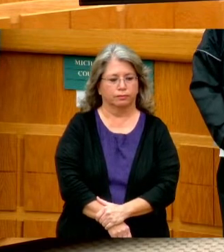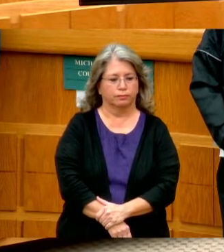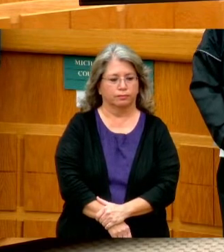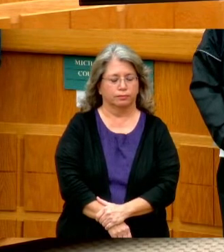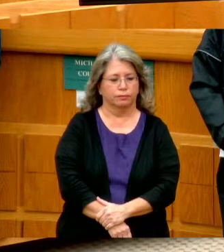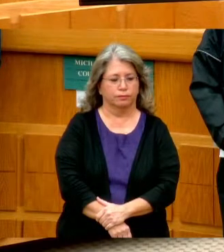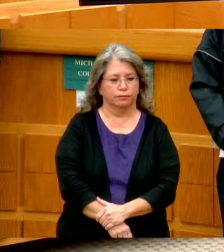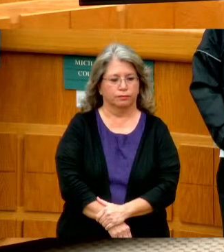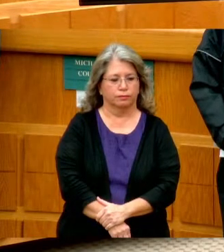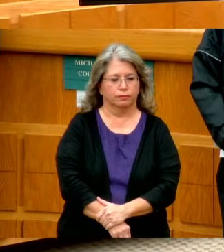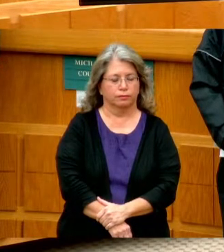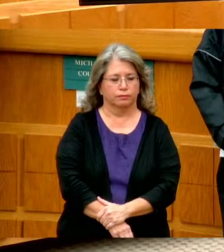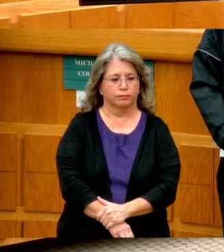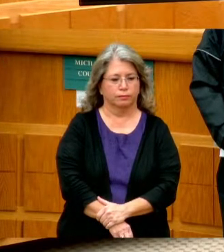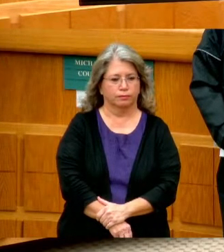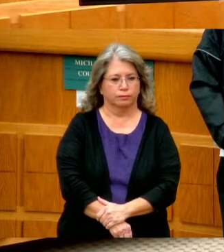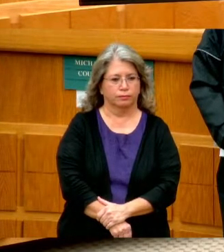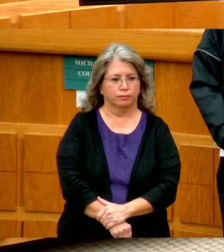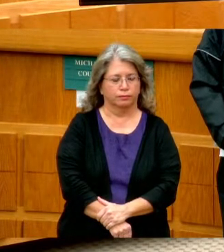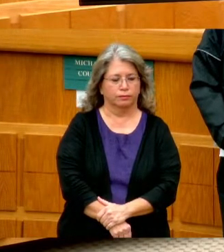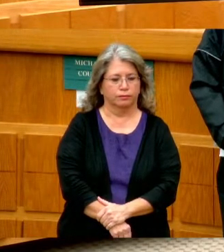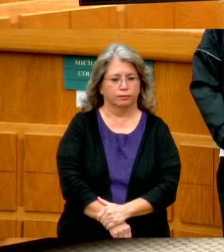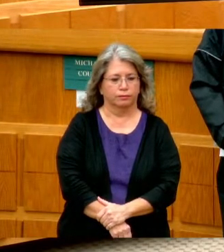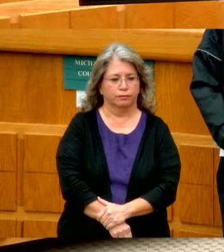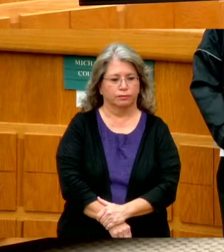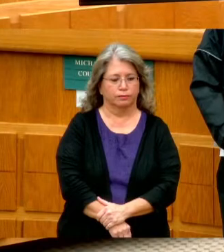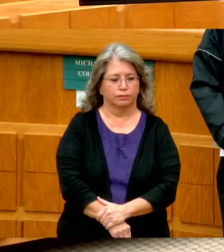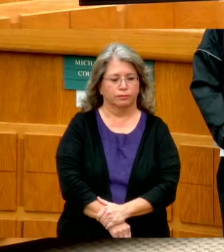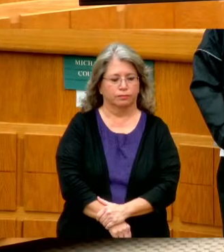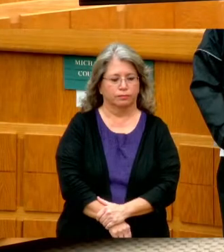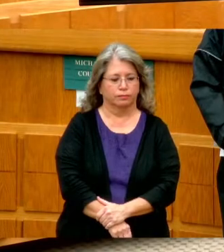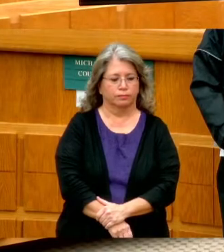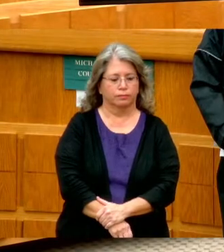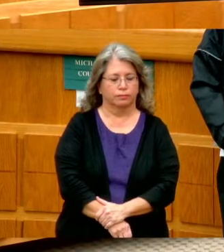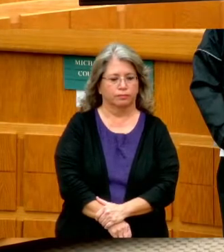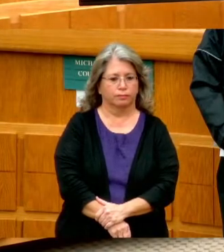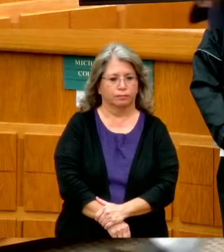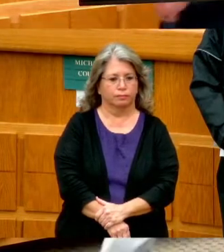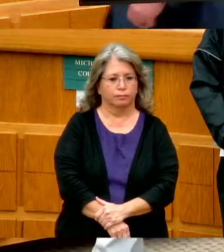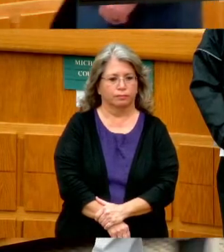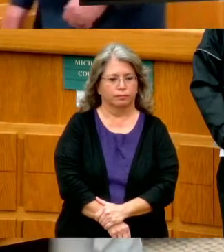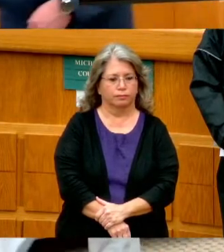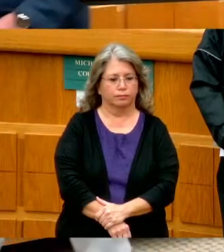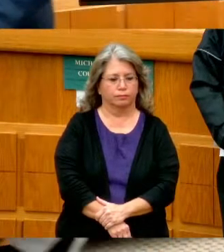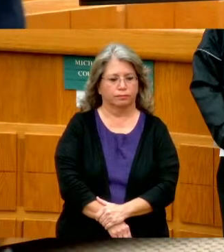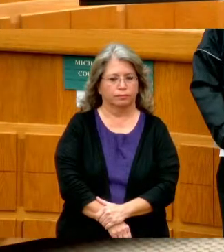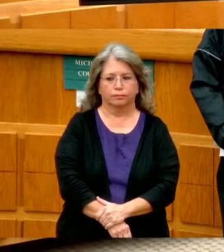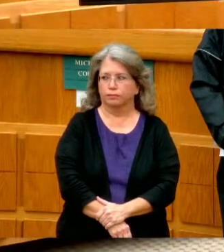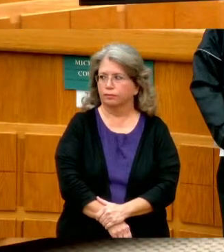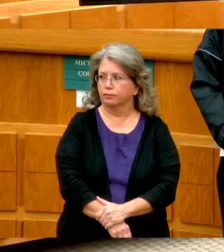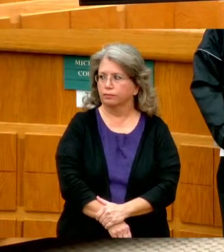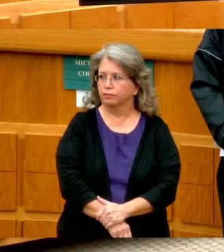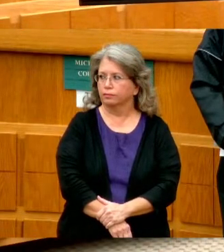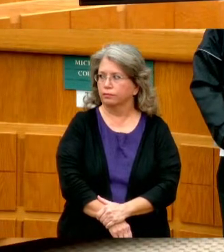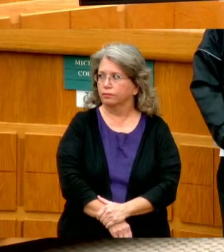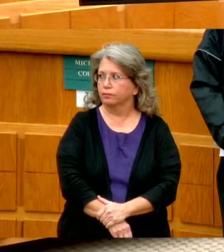parte de este esfuerzo para vacunar a muchas más personas. Ahora el reporte del subjefe de bomberos, Richie Quintero.